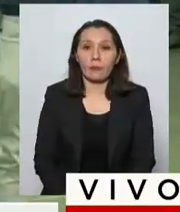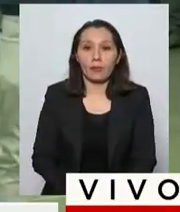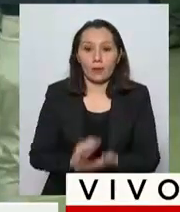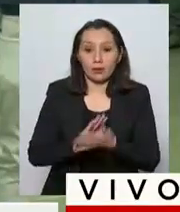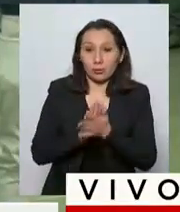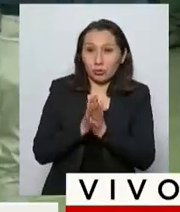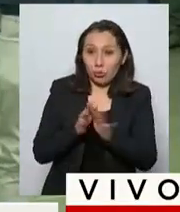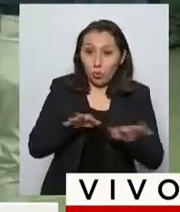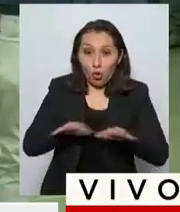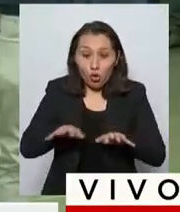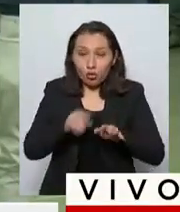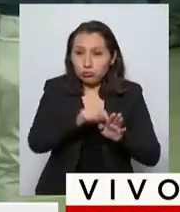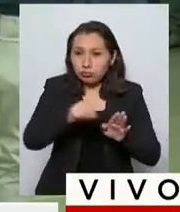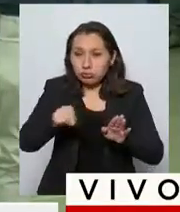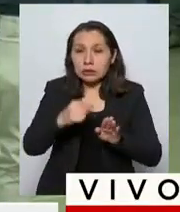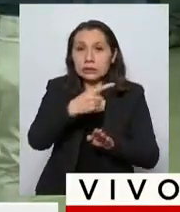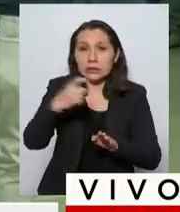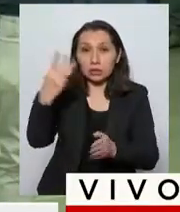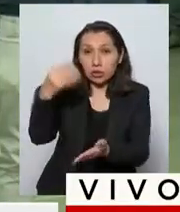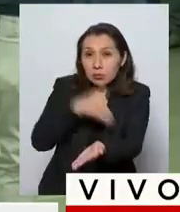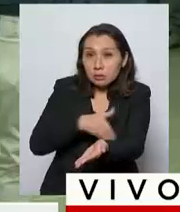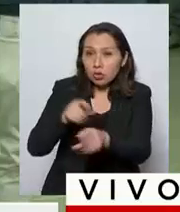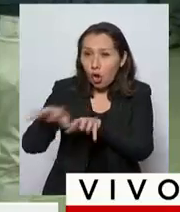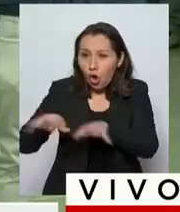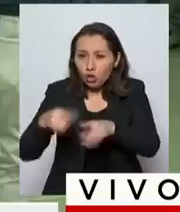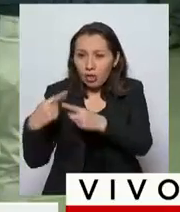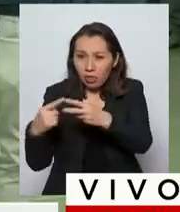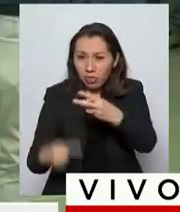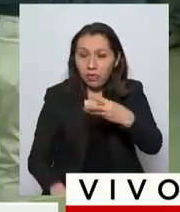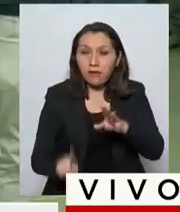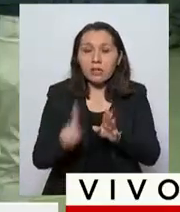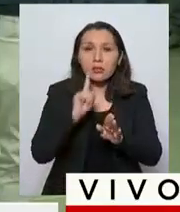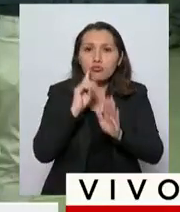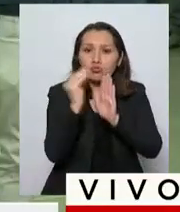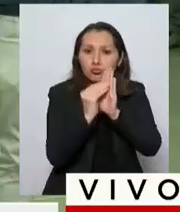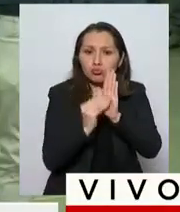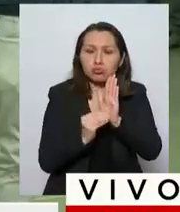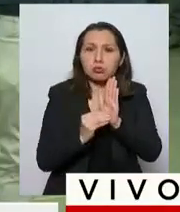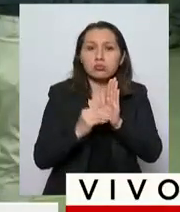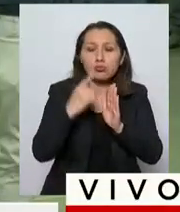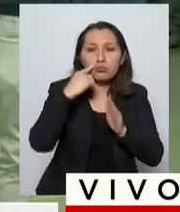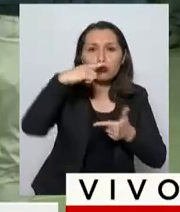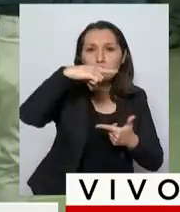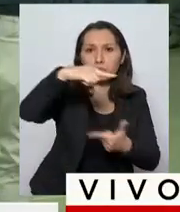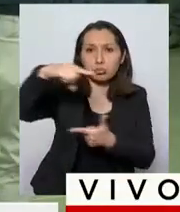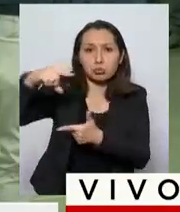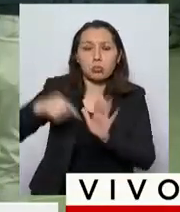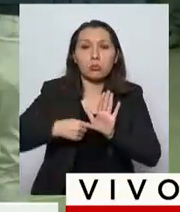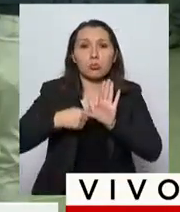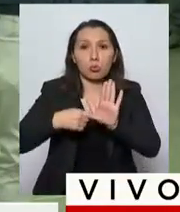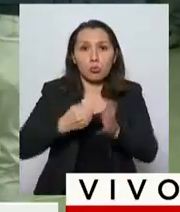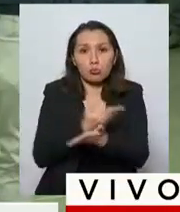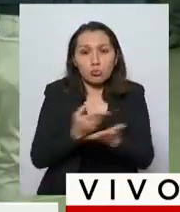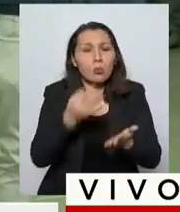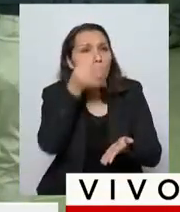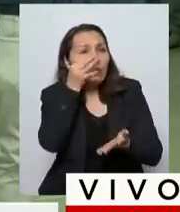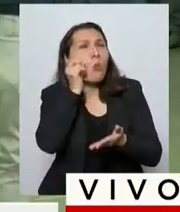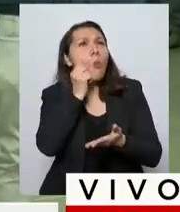Todos estos insumos, 103 millones de elementos, están descritos en unos cuadros que ponemos hoy día a su